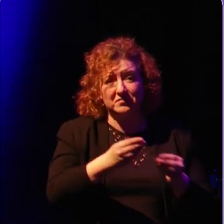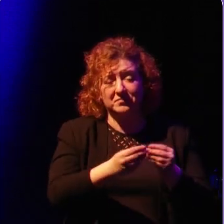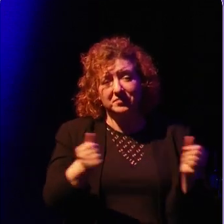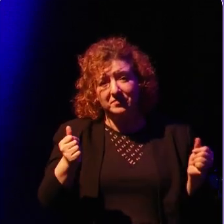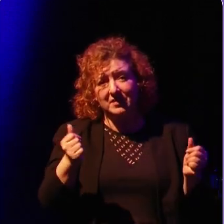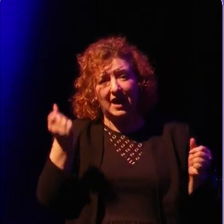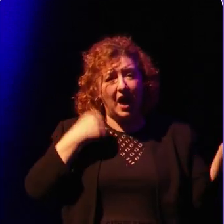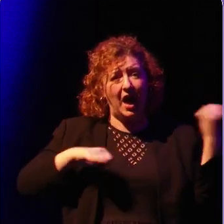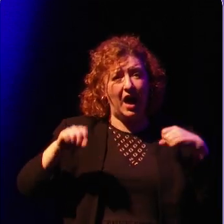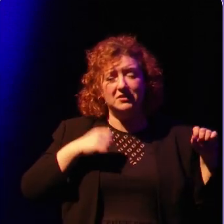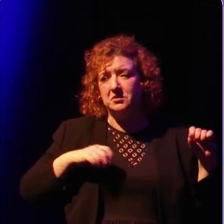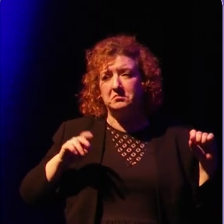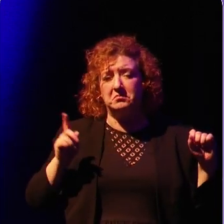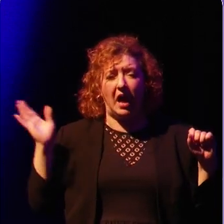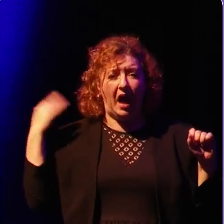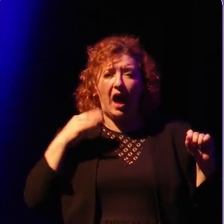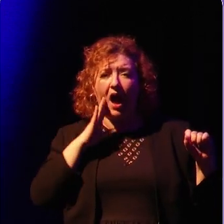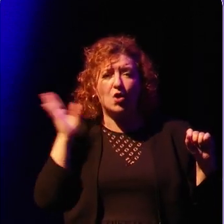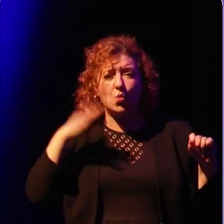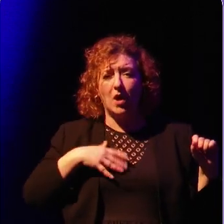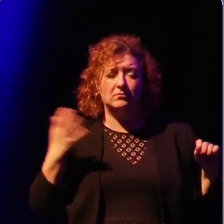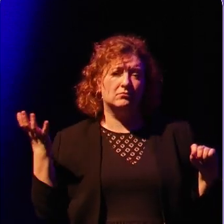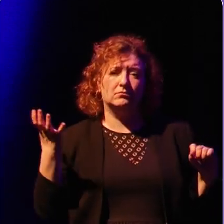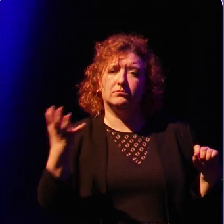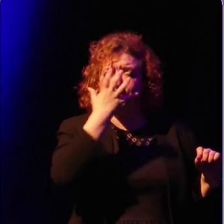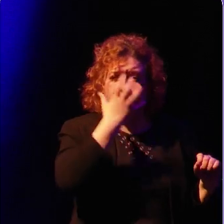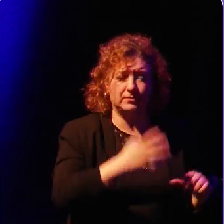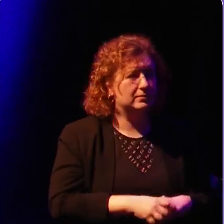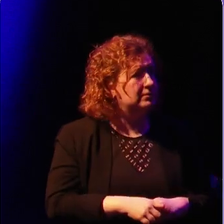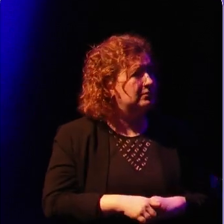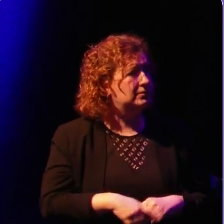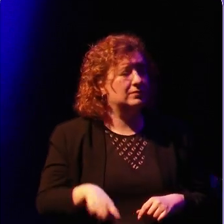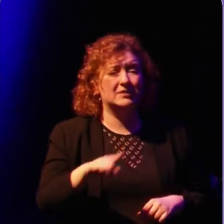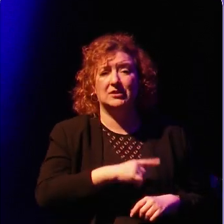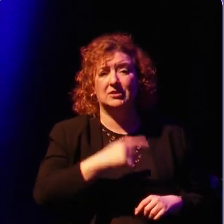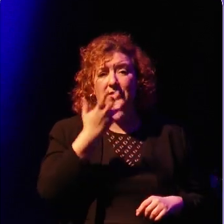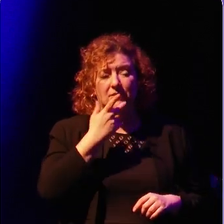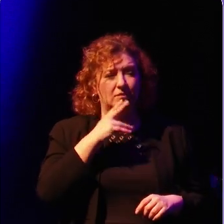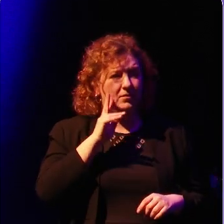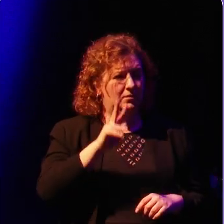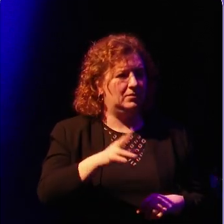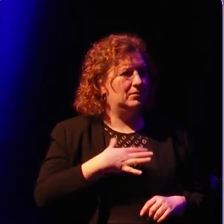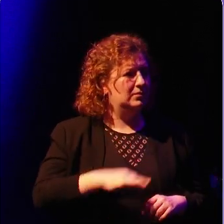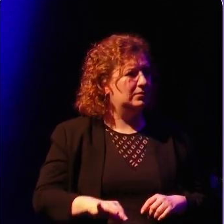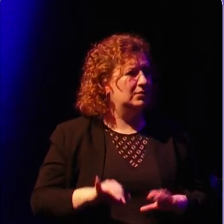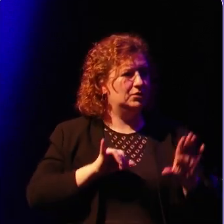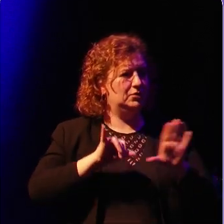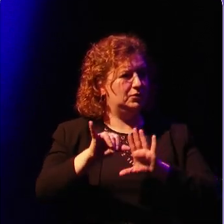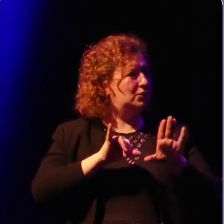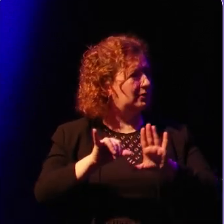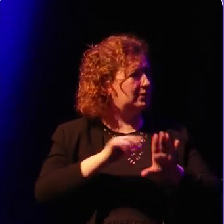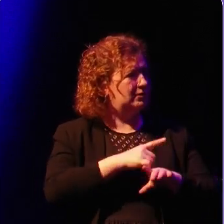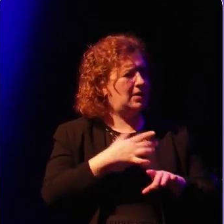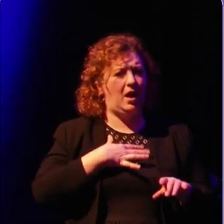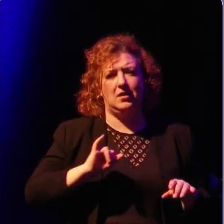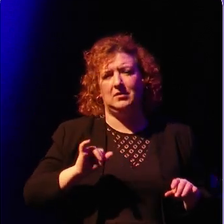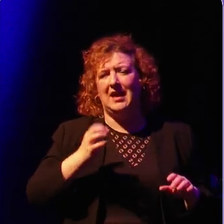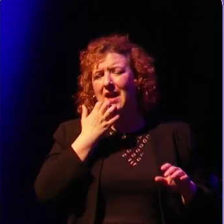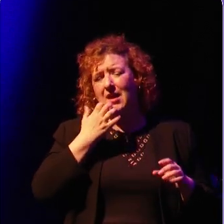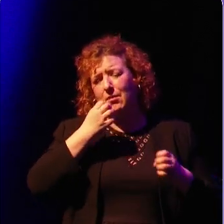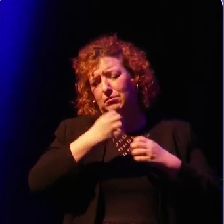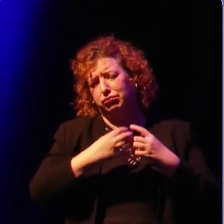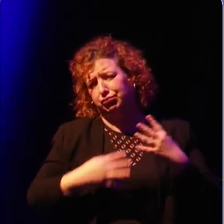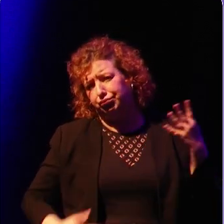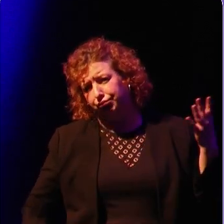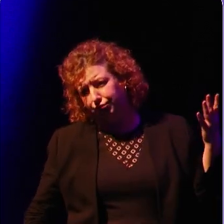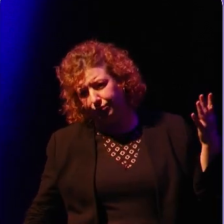metido a un actor en una película donde no estaba. Si no lo conocíais, ya lo podréis ver tranquilamente en YouTube. Este y 25 ejemplos